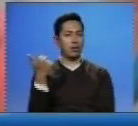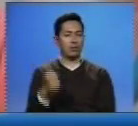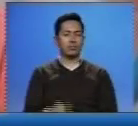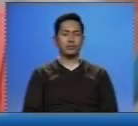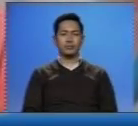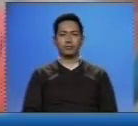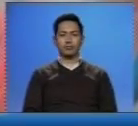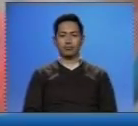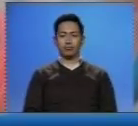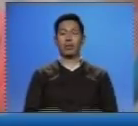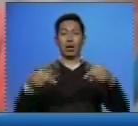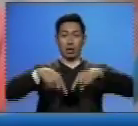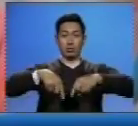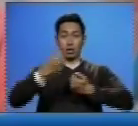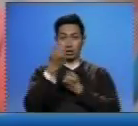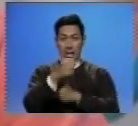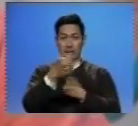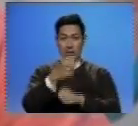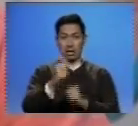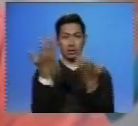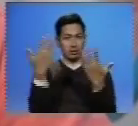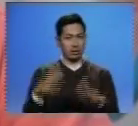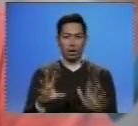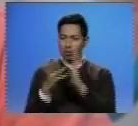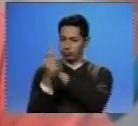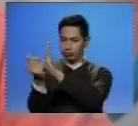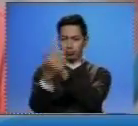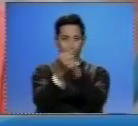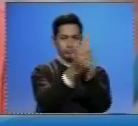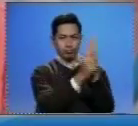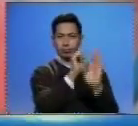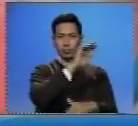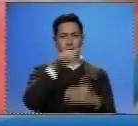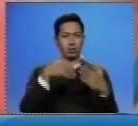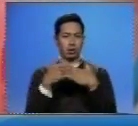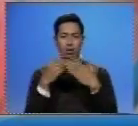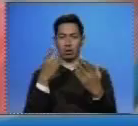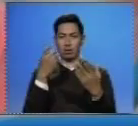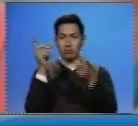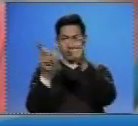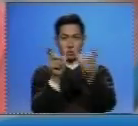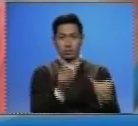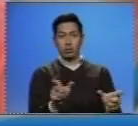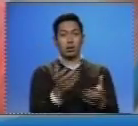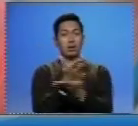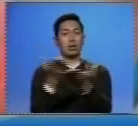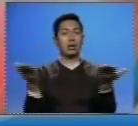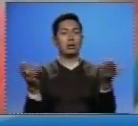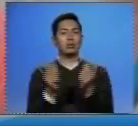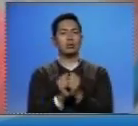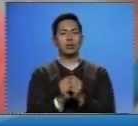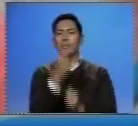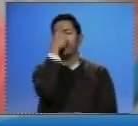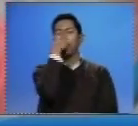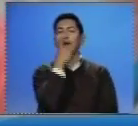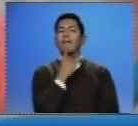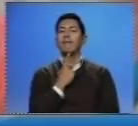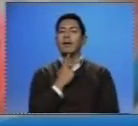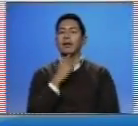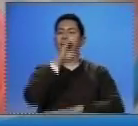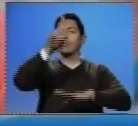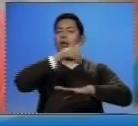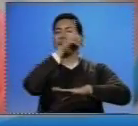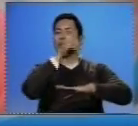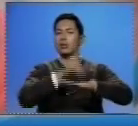estos talleres que fueron socializados en el evento fue la definición del perfil del director ejecutivo de